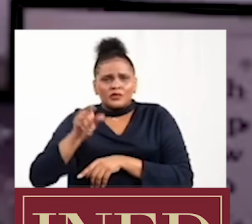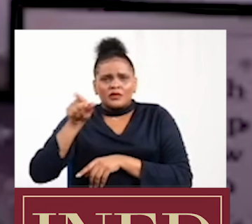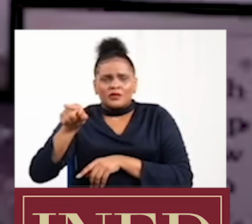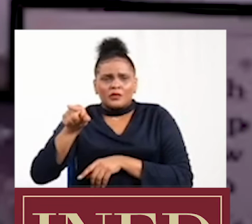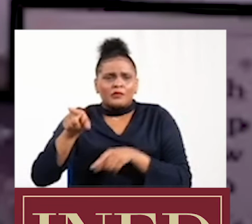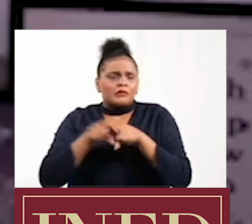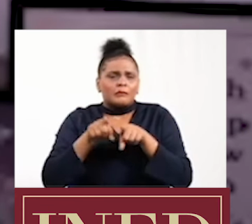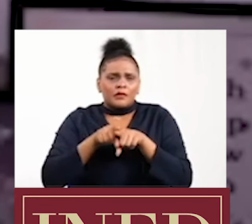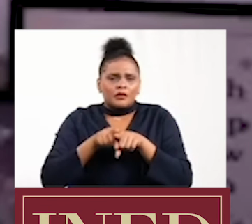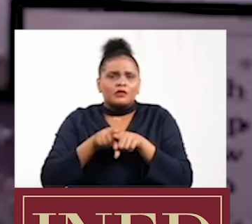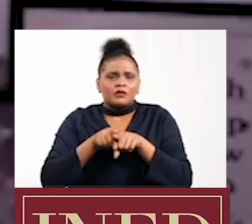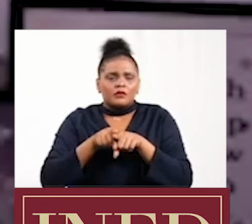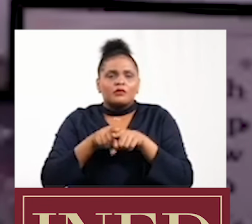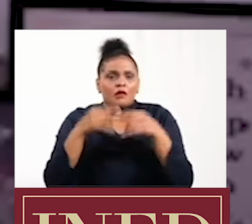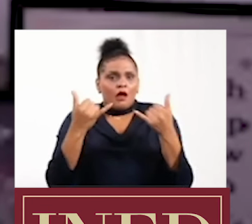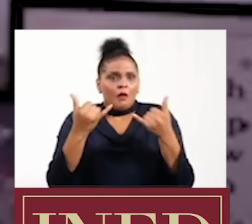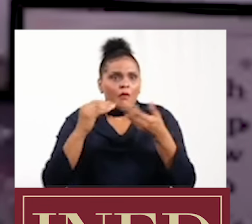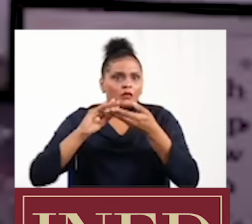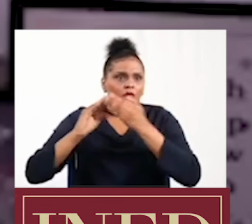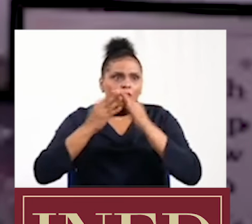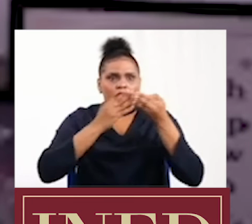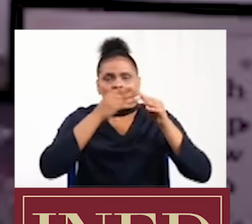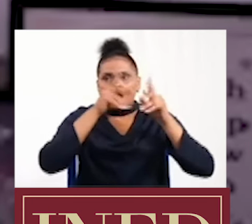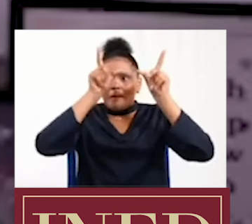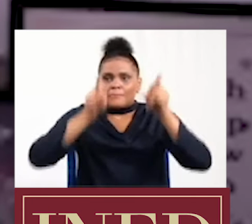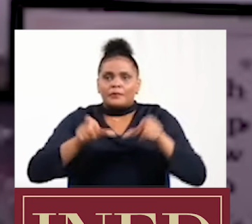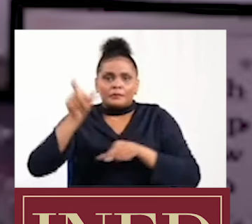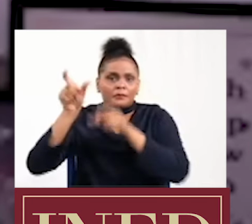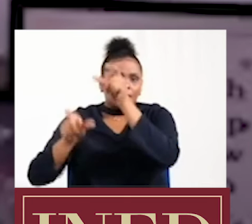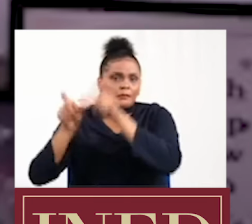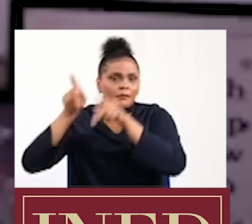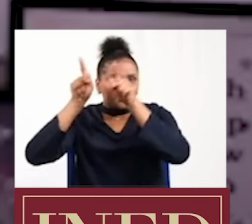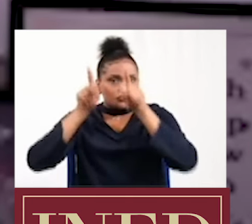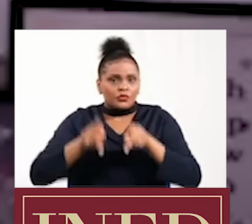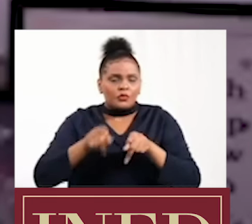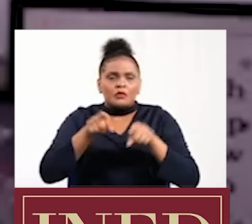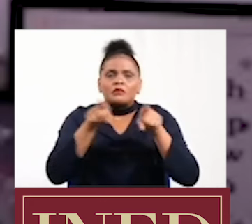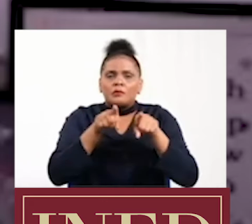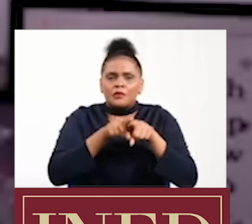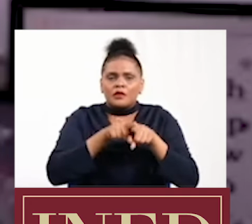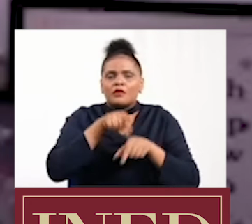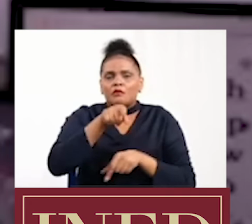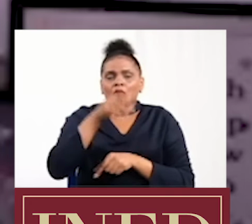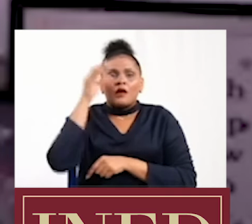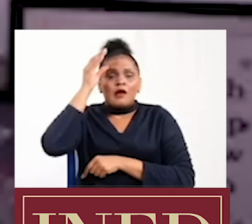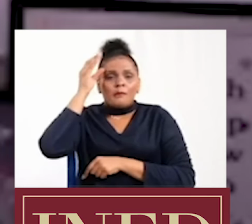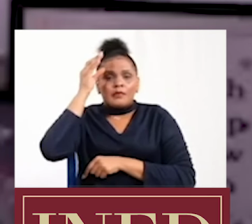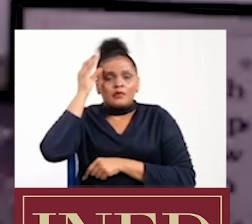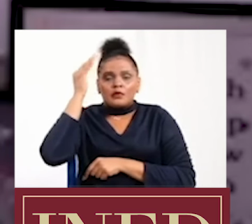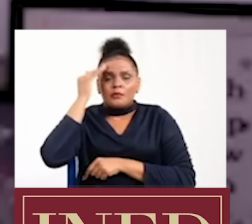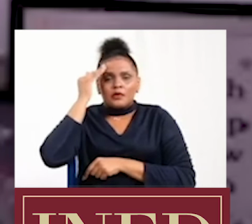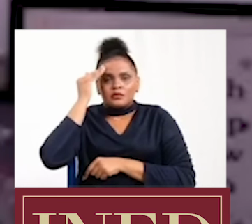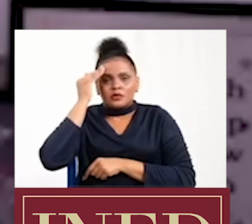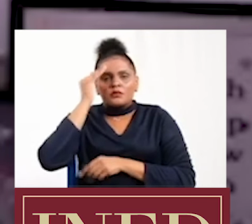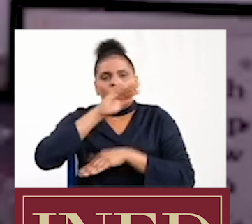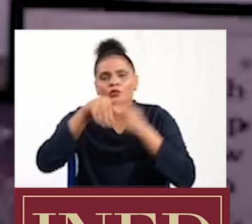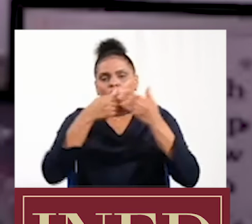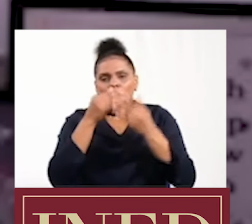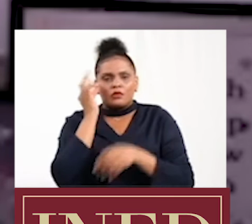de la ciudadanía y al 50 por ciento del electorado y el 50 por ciento de las capacidades que ofrecen las